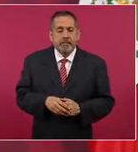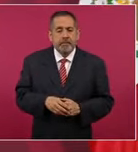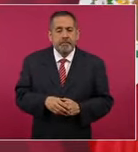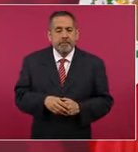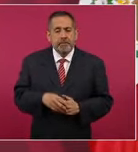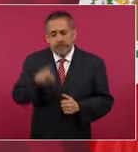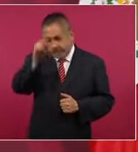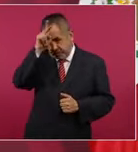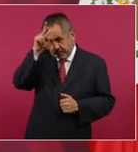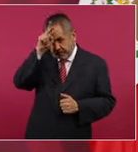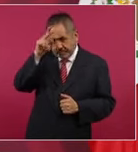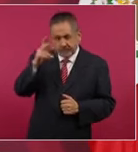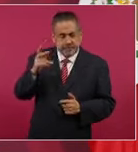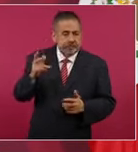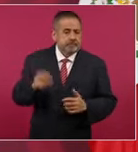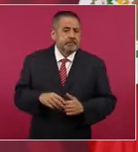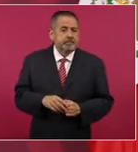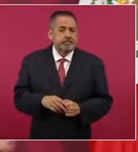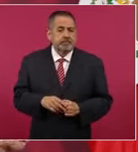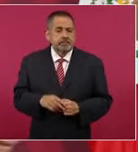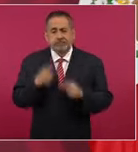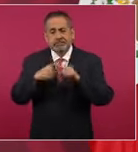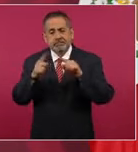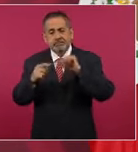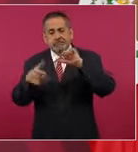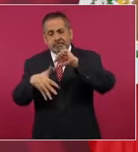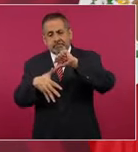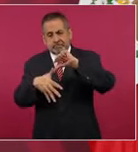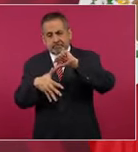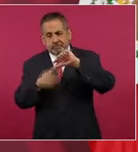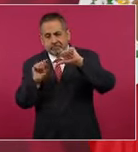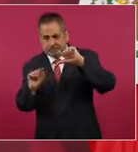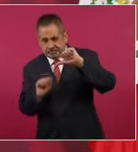de Perú, de todos lados,